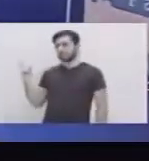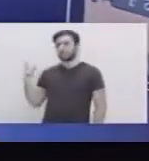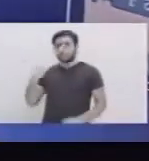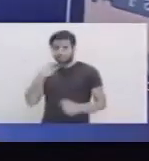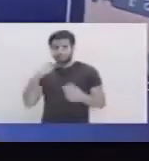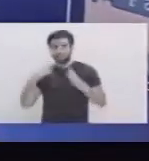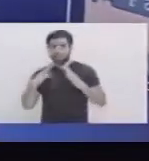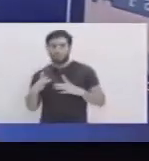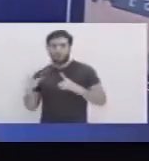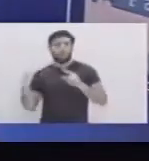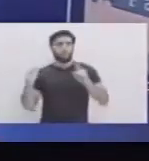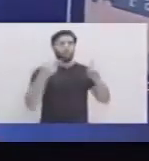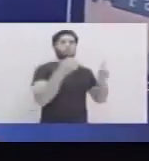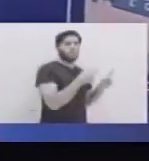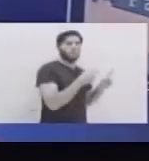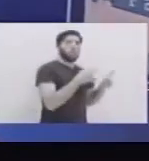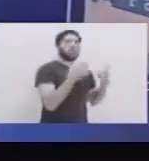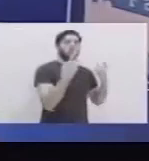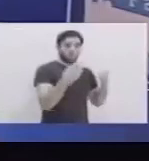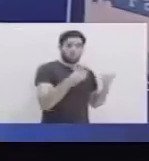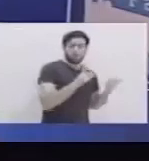De un lado,